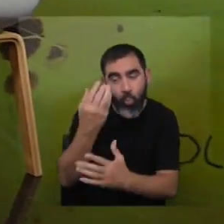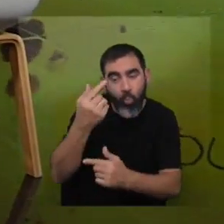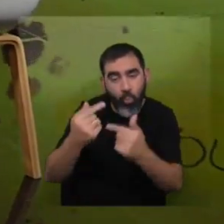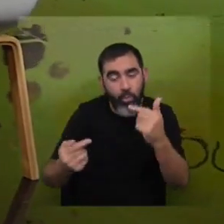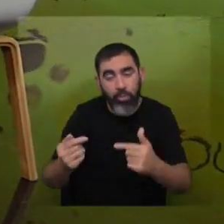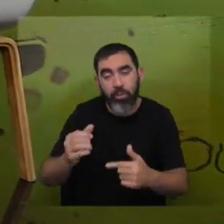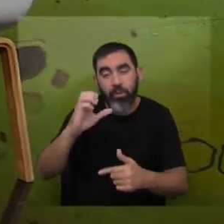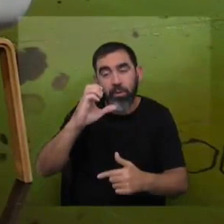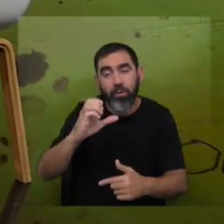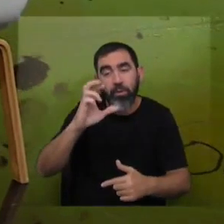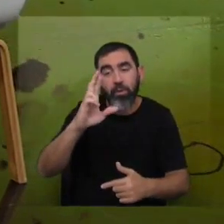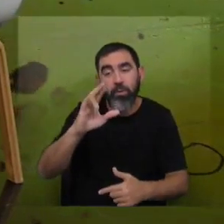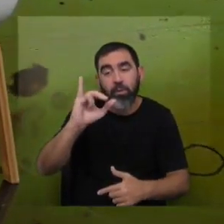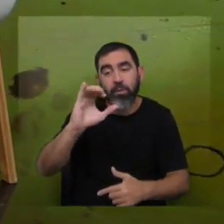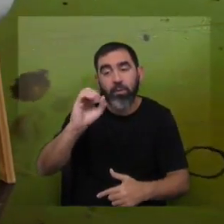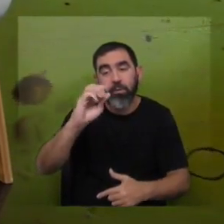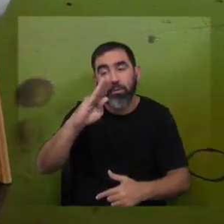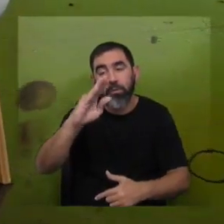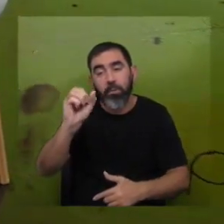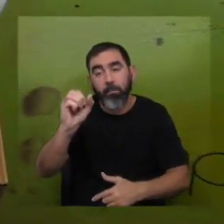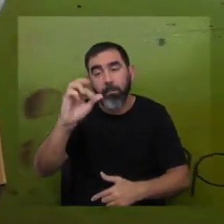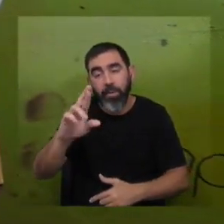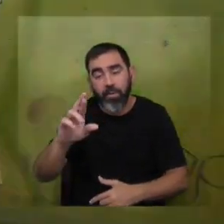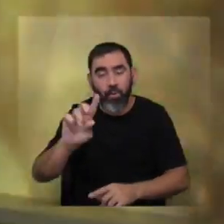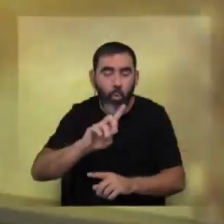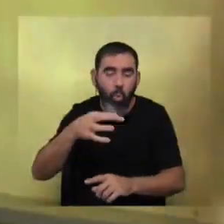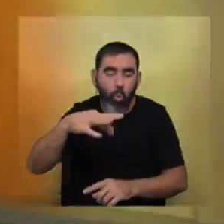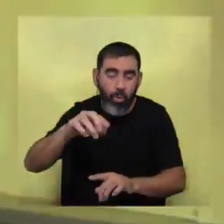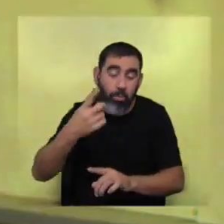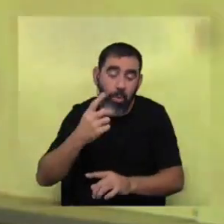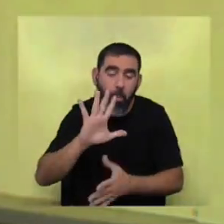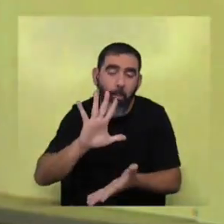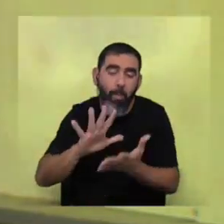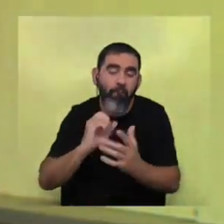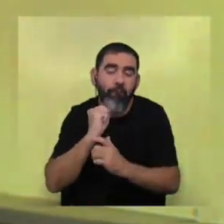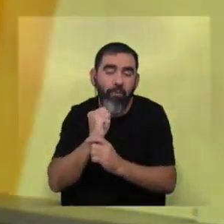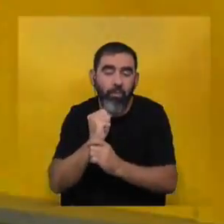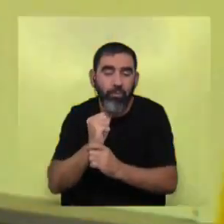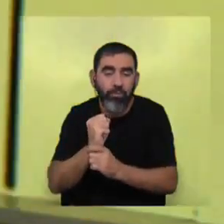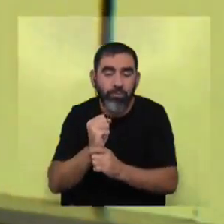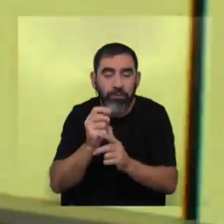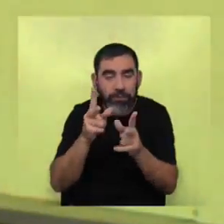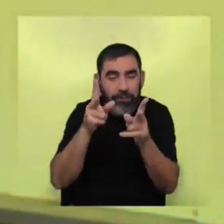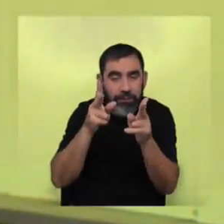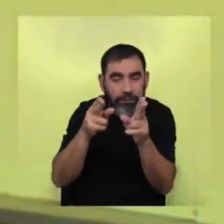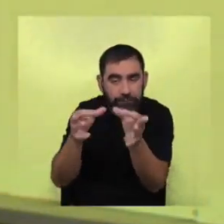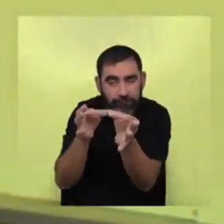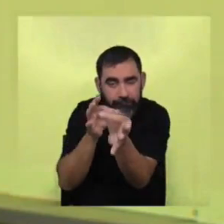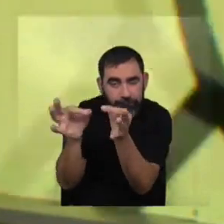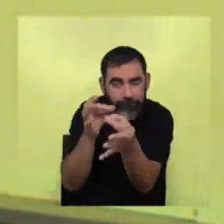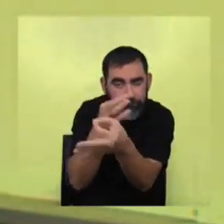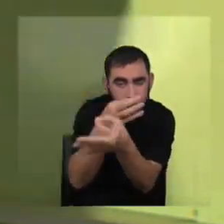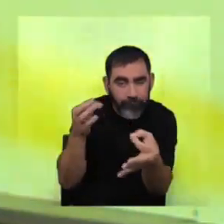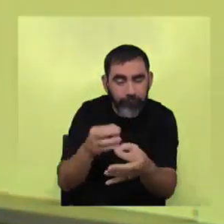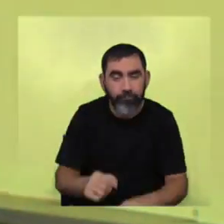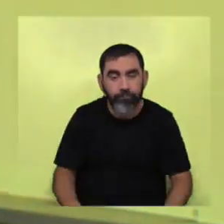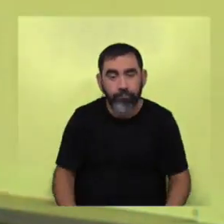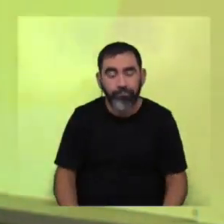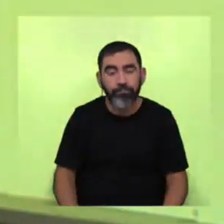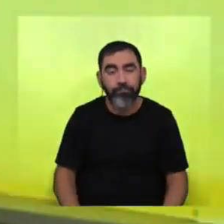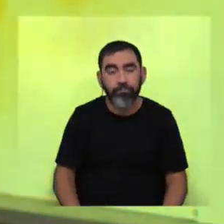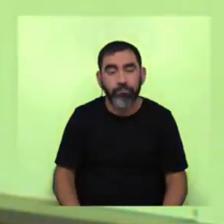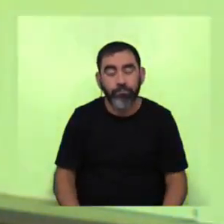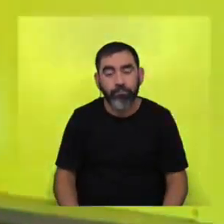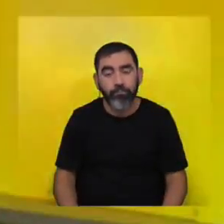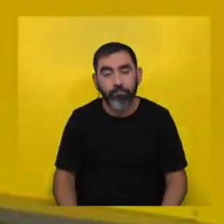CRISPR tal vez sea la que más prensa ha tenido, aunque no la única, que permite ya editar con más precisión. Y yo voy a pedir la placa número 4